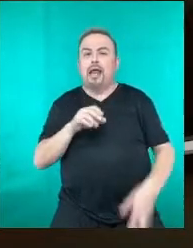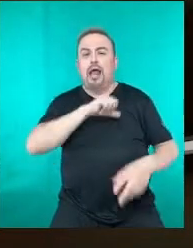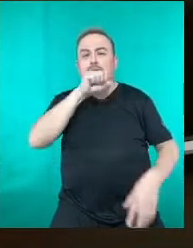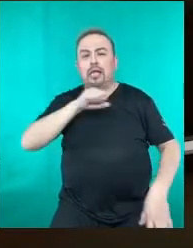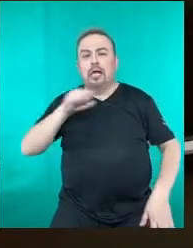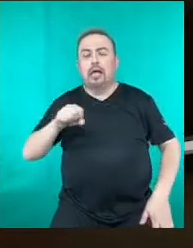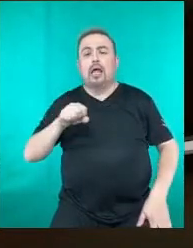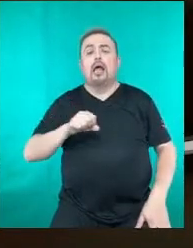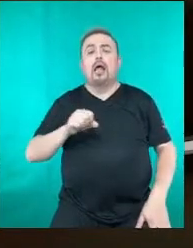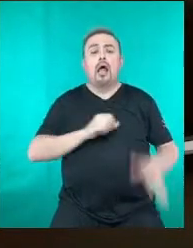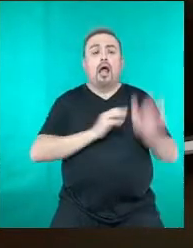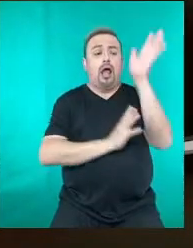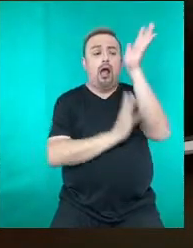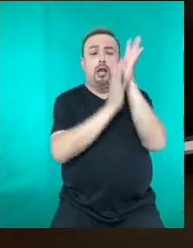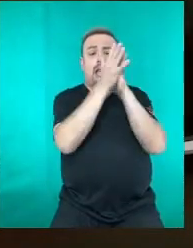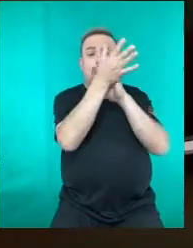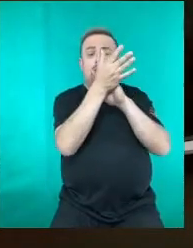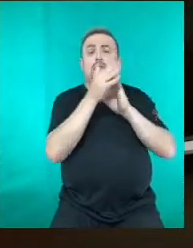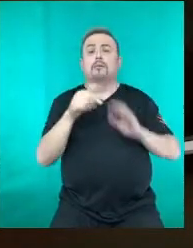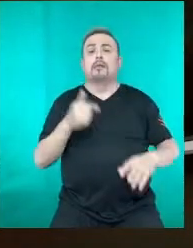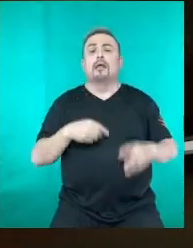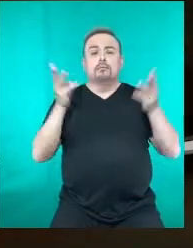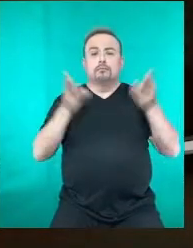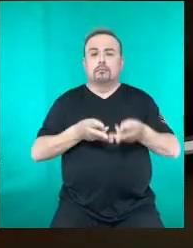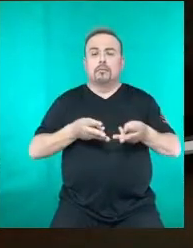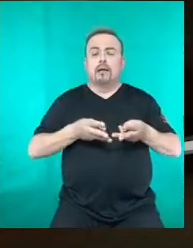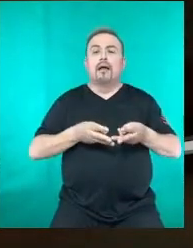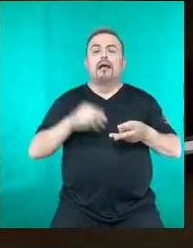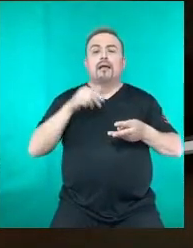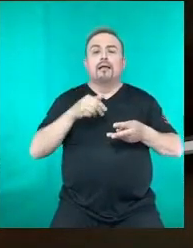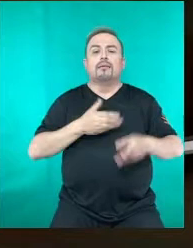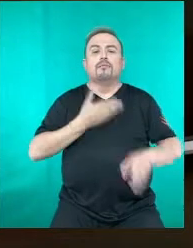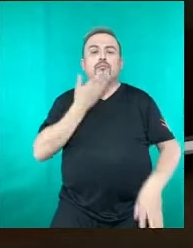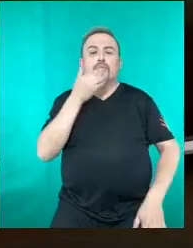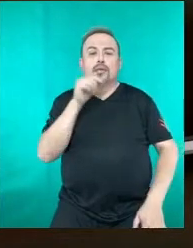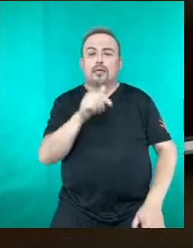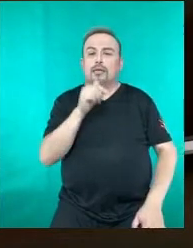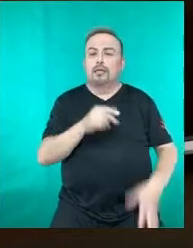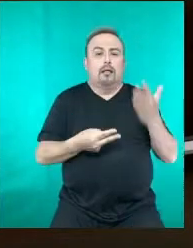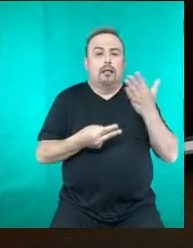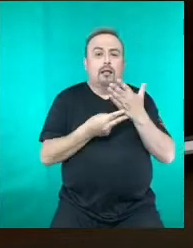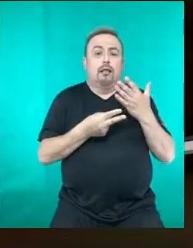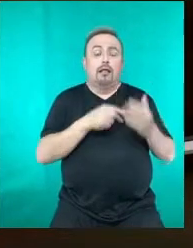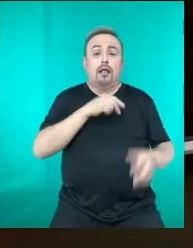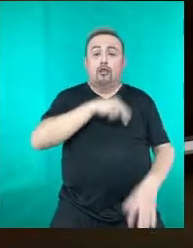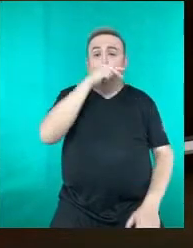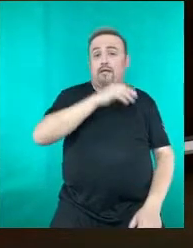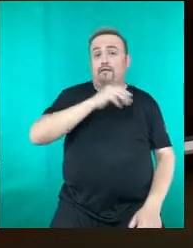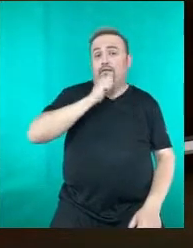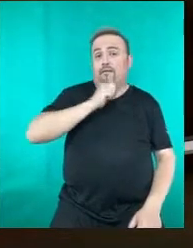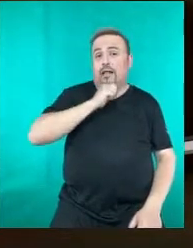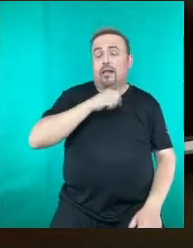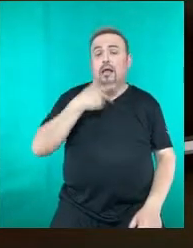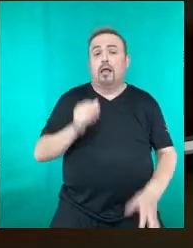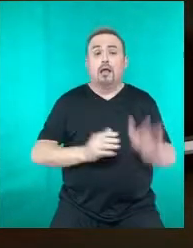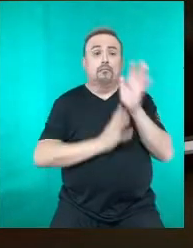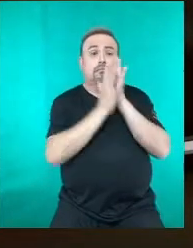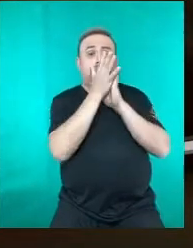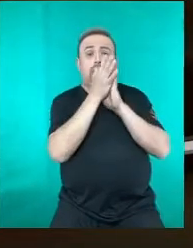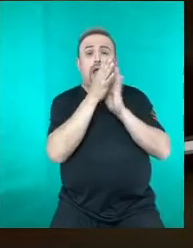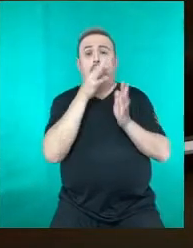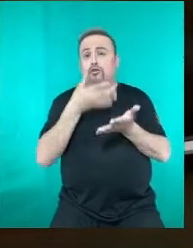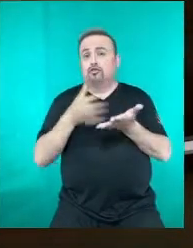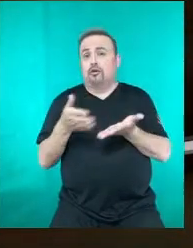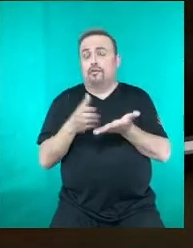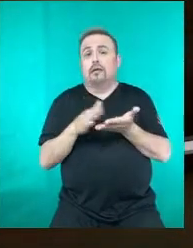Magallanes. Tenemos distintos desafíos de ingeniería siempre. En el norte nos falta agua, en Araucanía nos sobra y en Magallanes se nos